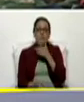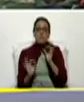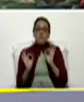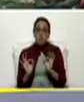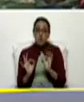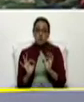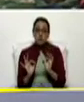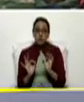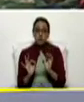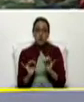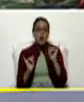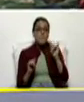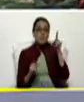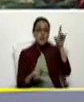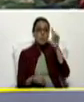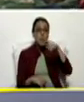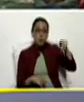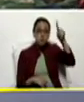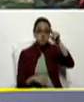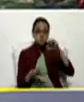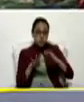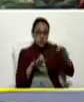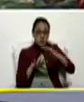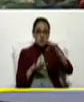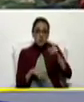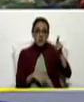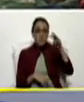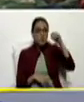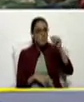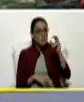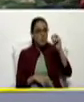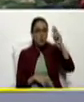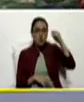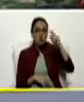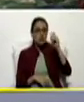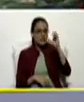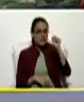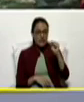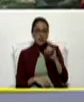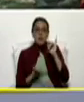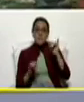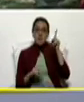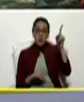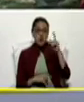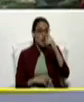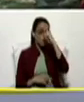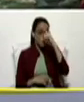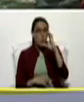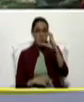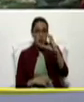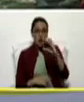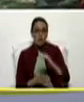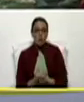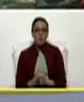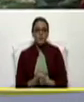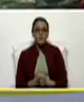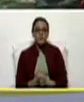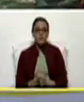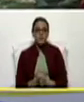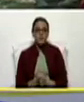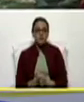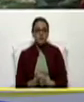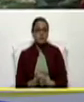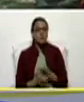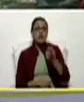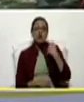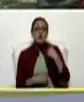de todo el municipio Montes de toda cumanacoa y pronto estaré con